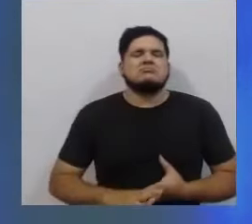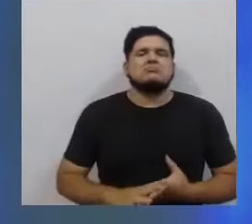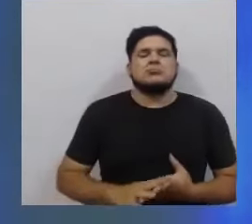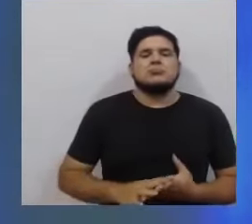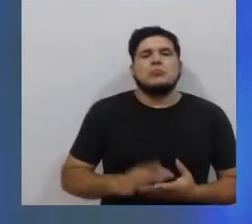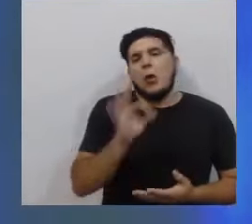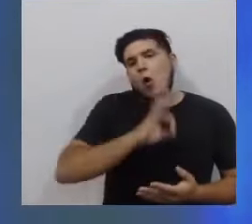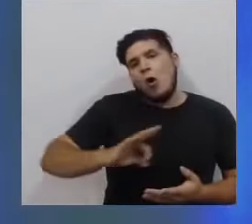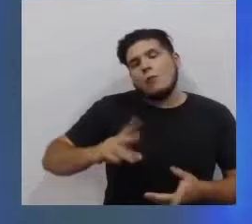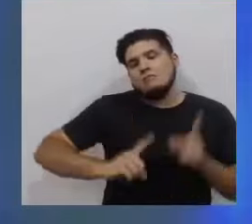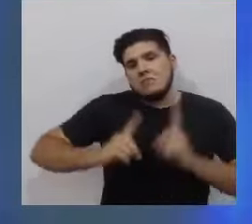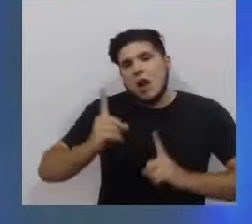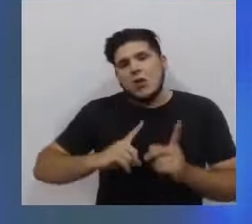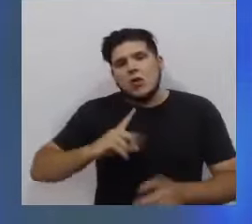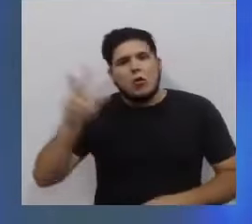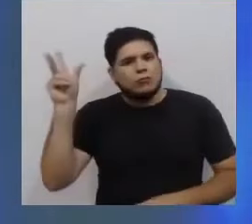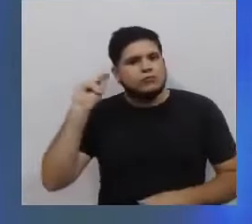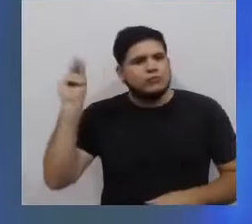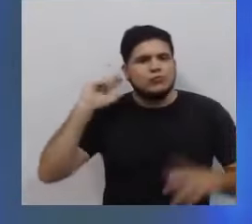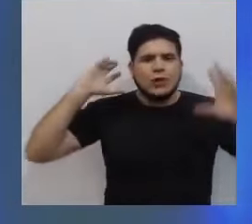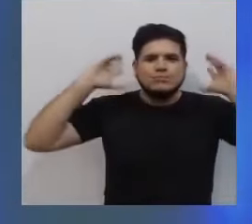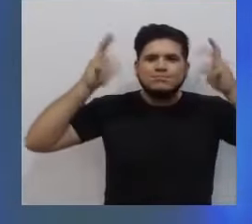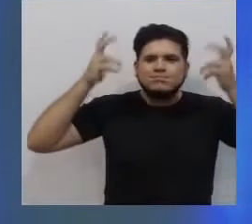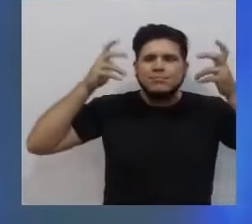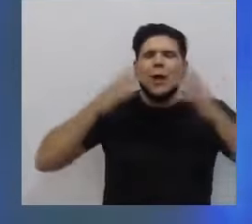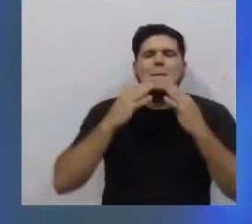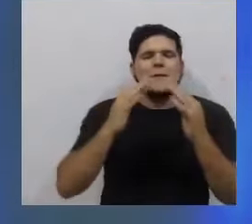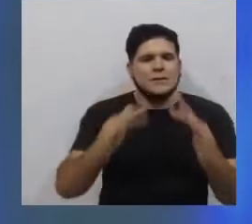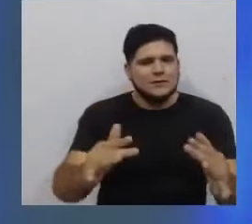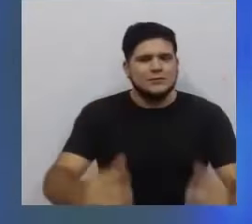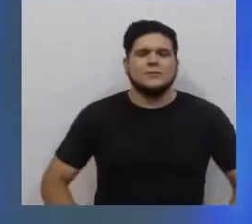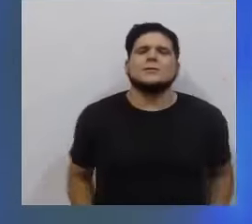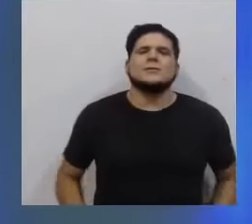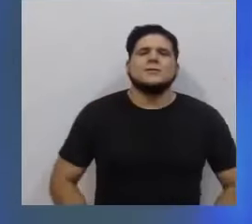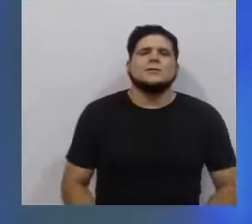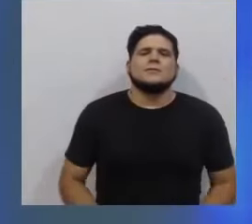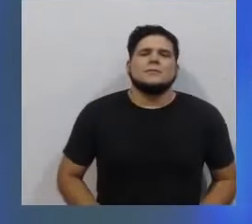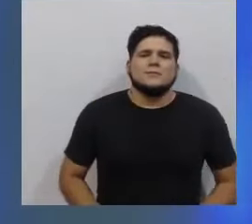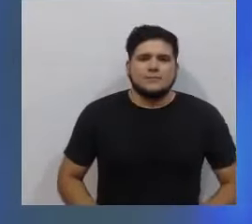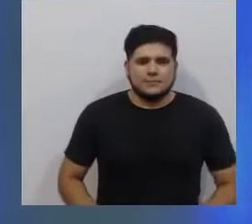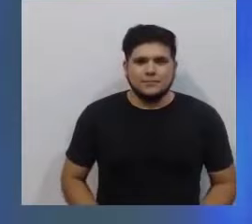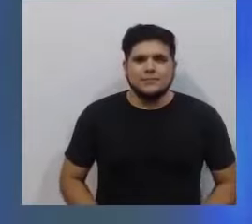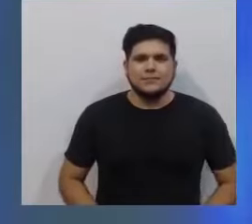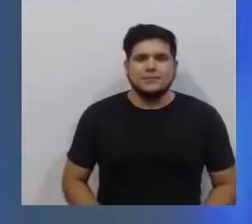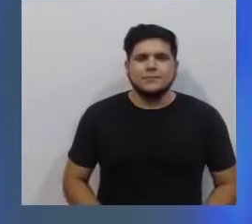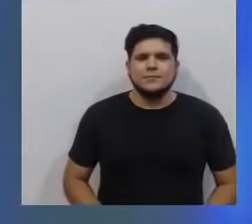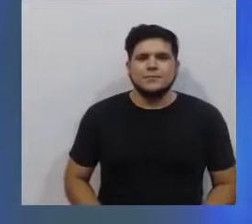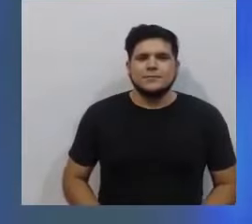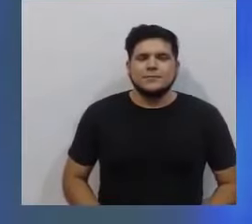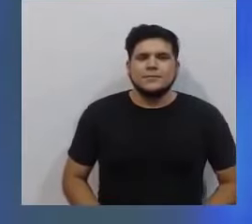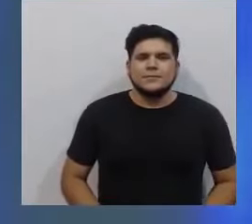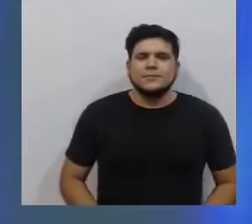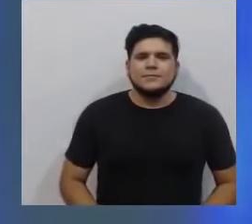es hermoso poder no solamente ser hijos de dios sino la familia de dios la familia de la